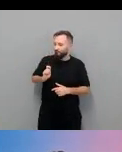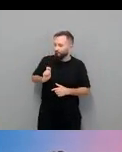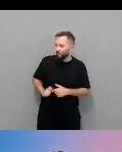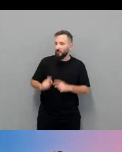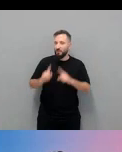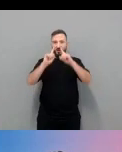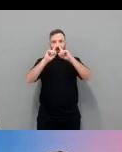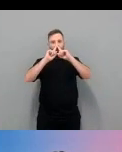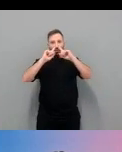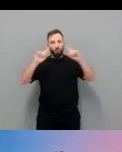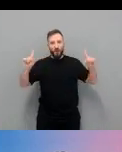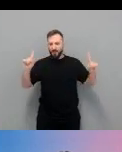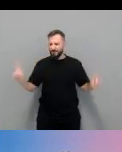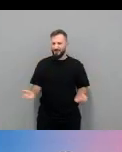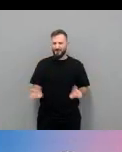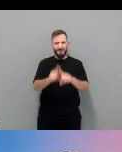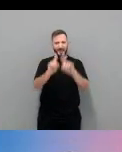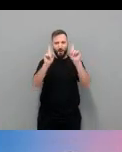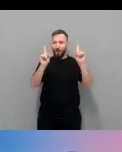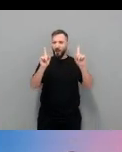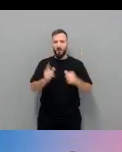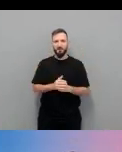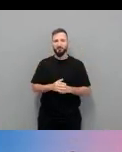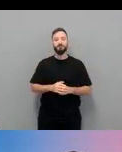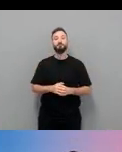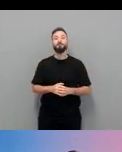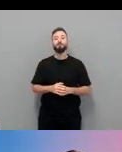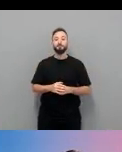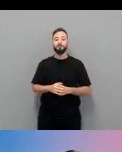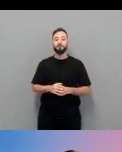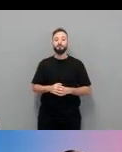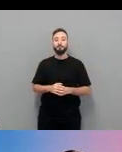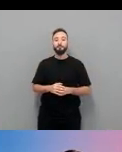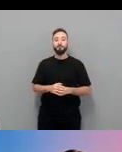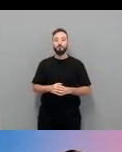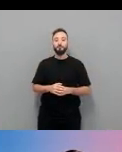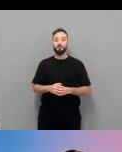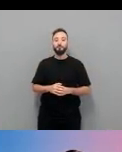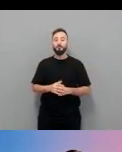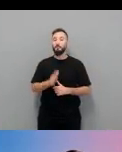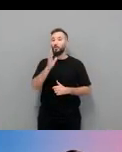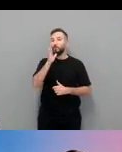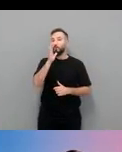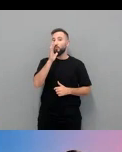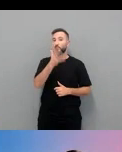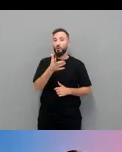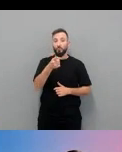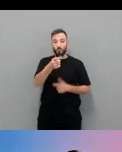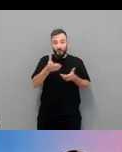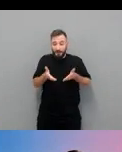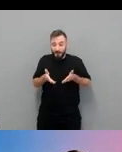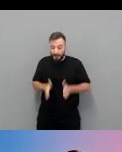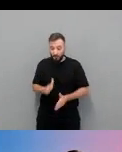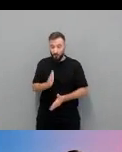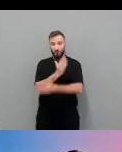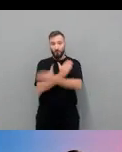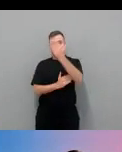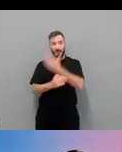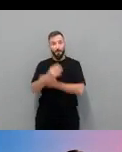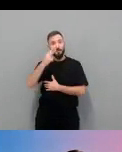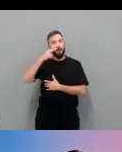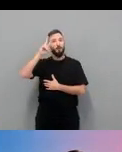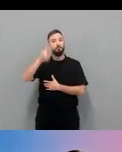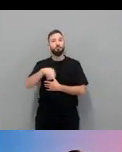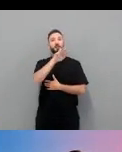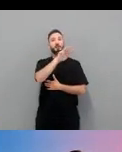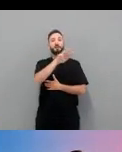tu unidad familiar, económicamente hablando. Porque tu hijo, si tiene una discapacidad reconocida del